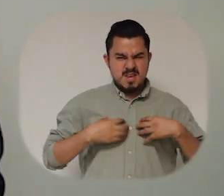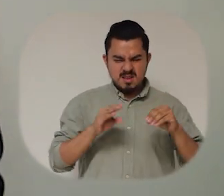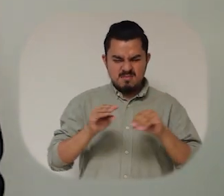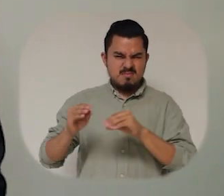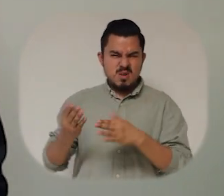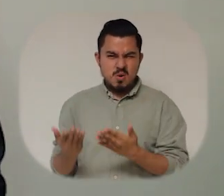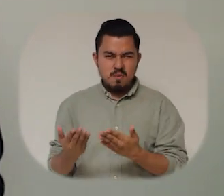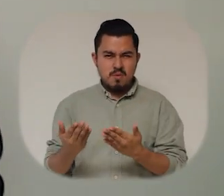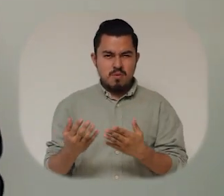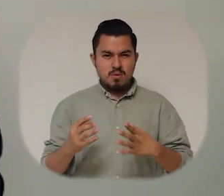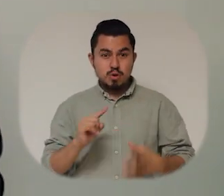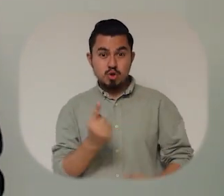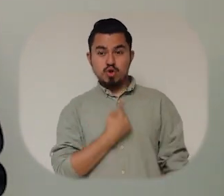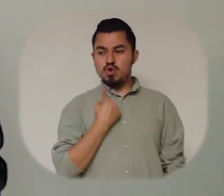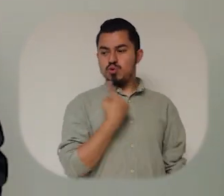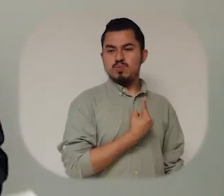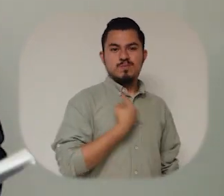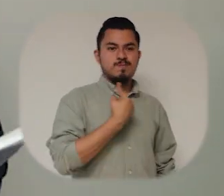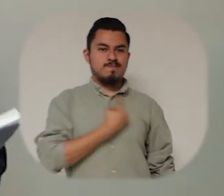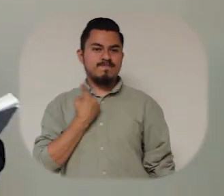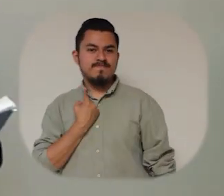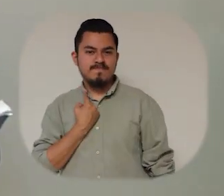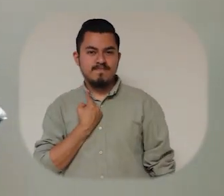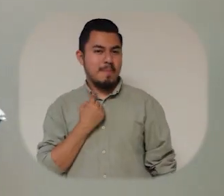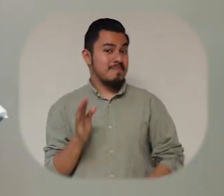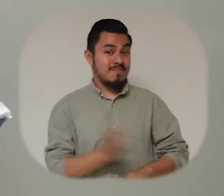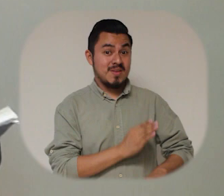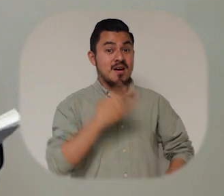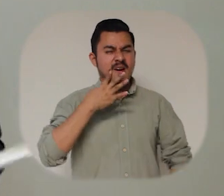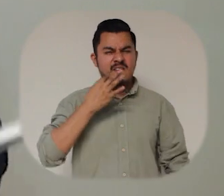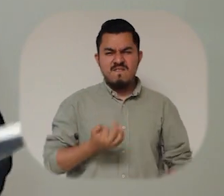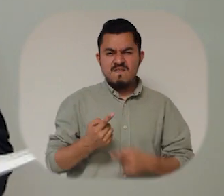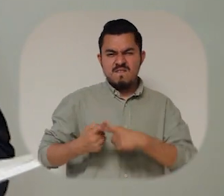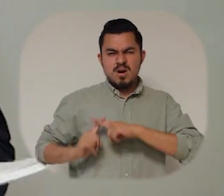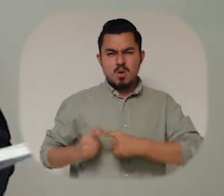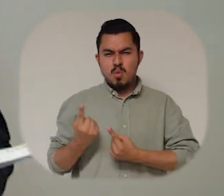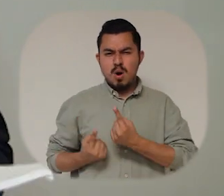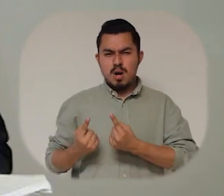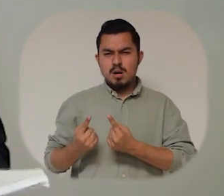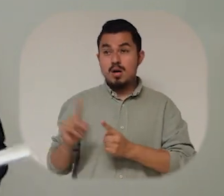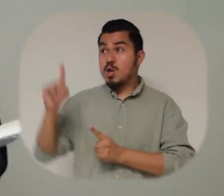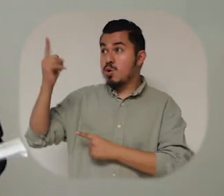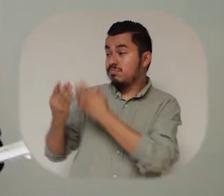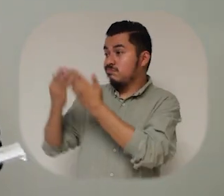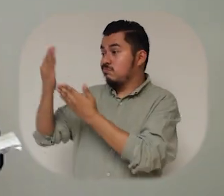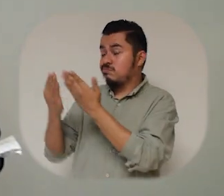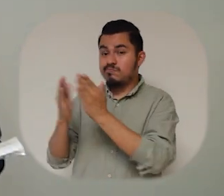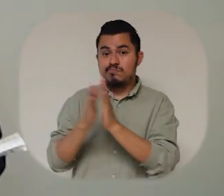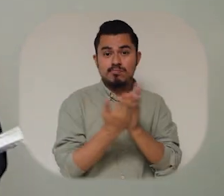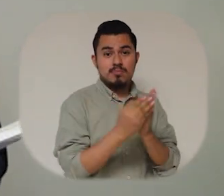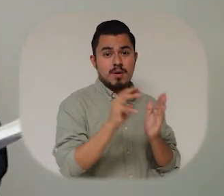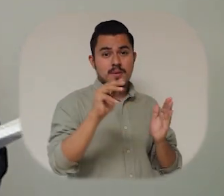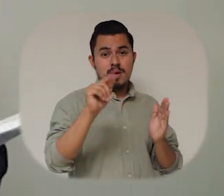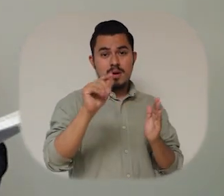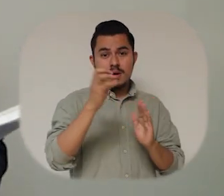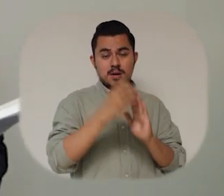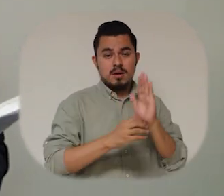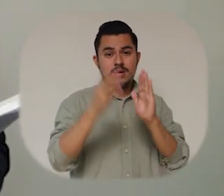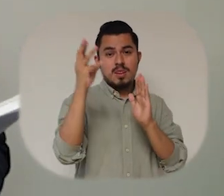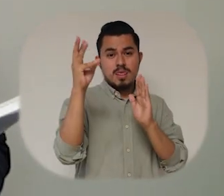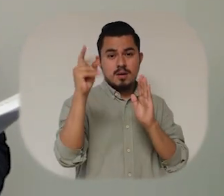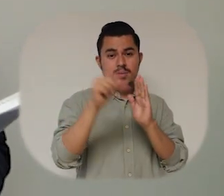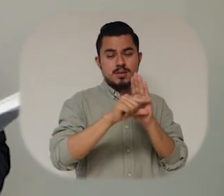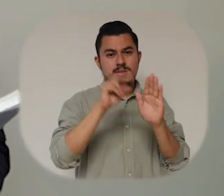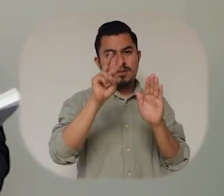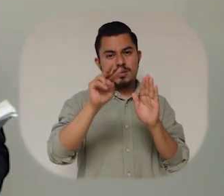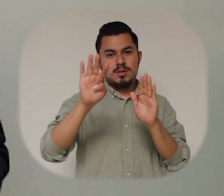viven para sí, sino para el Señor. Estos son los verdaderos cristianos y esta es la vida del que cree. Mateo 16, 24. Entonces Jesús dijo a